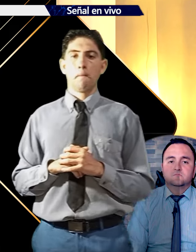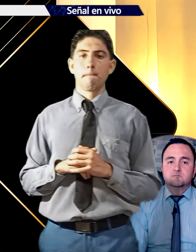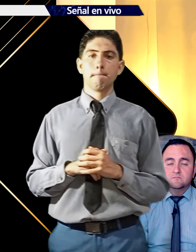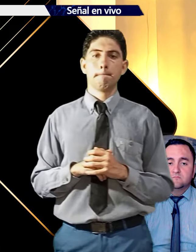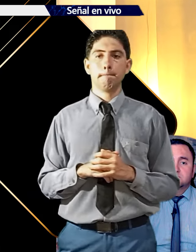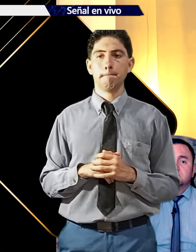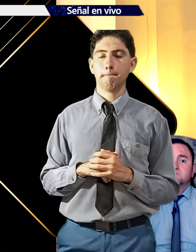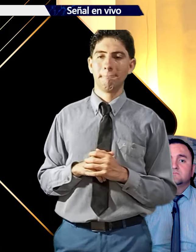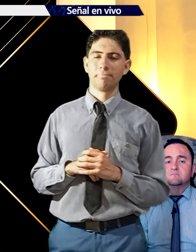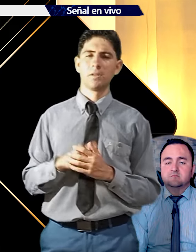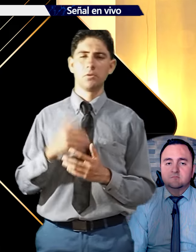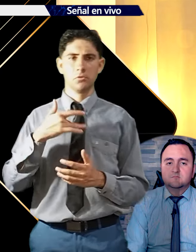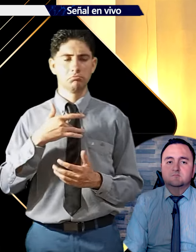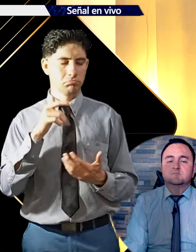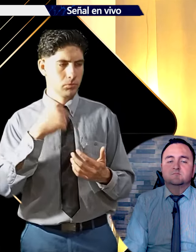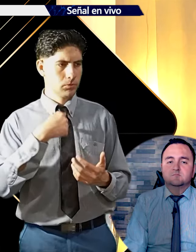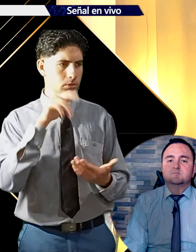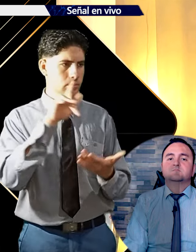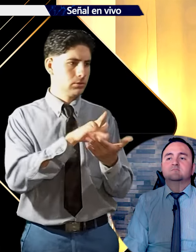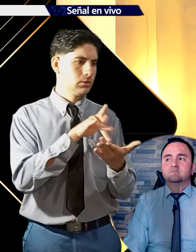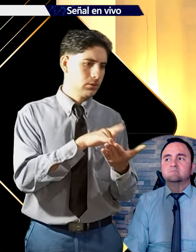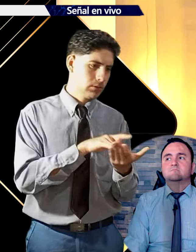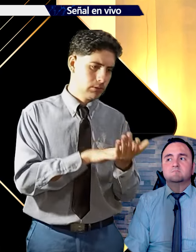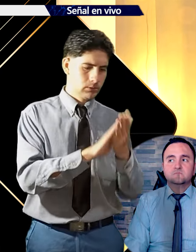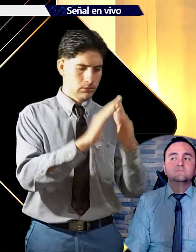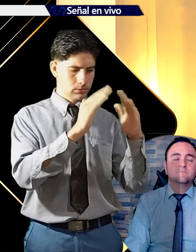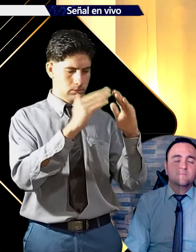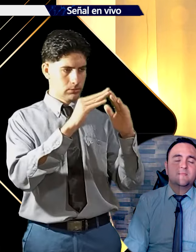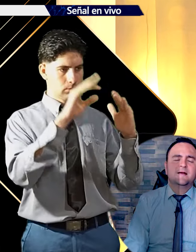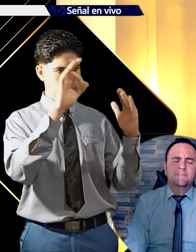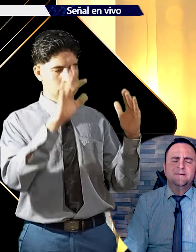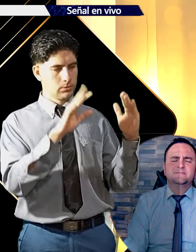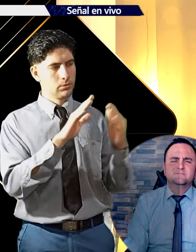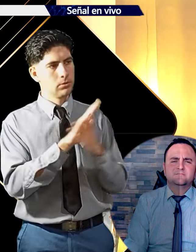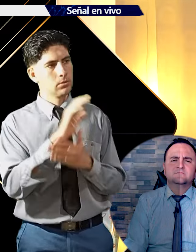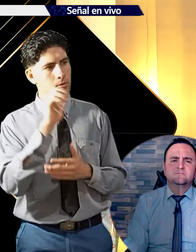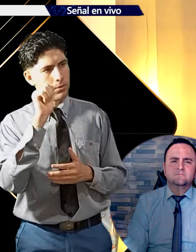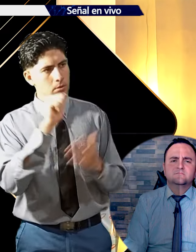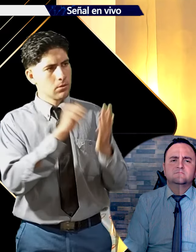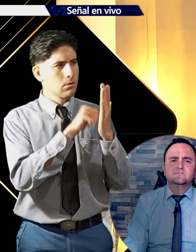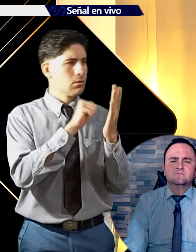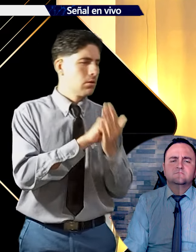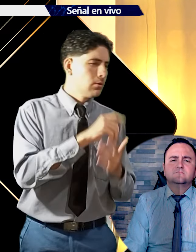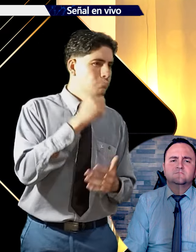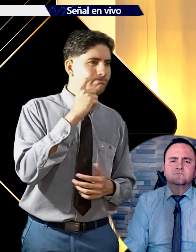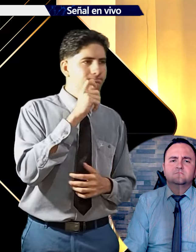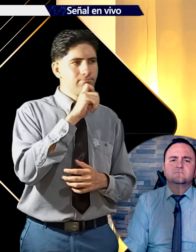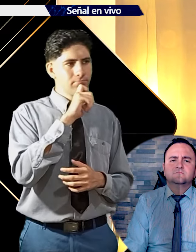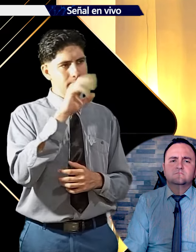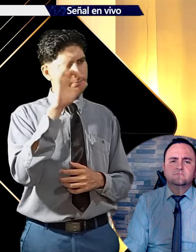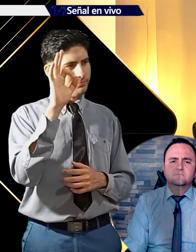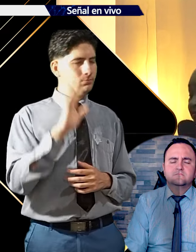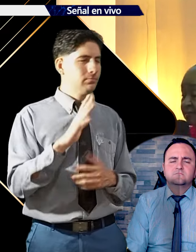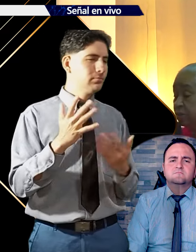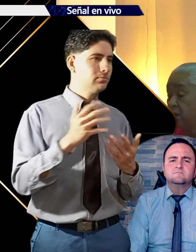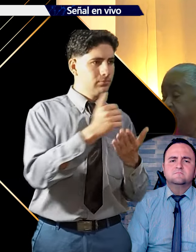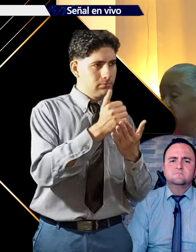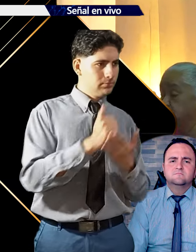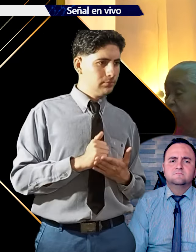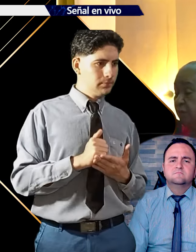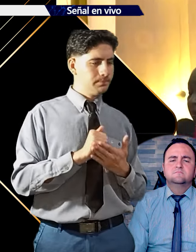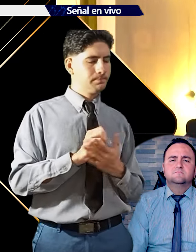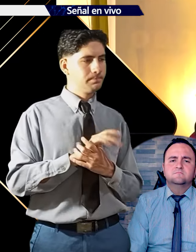para lo civil. Y una mañana yo recuerdo que yo llego a la casa pastoral, y entonces cuando entro le digo: hermana Leida, es que necesito